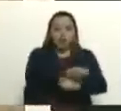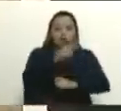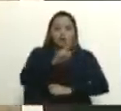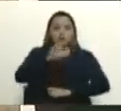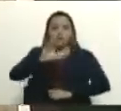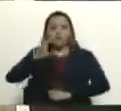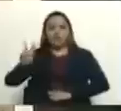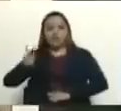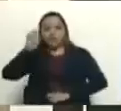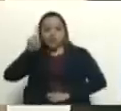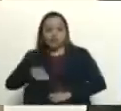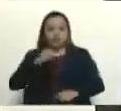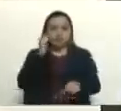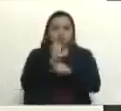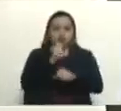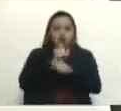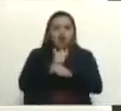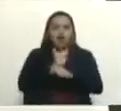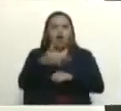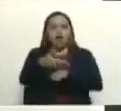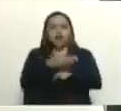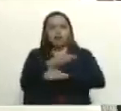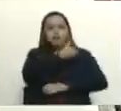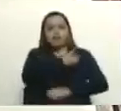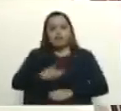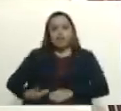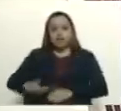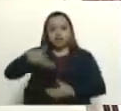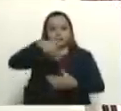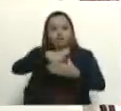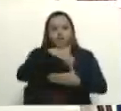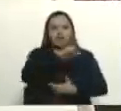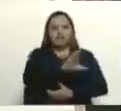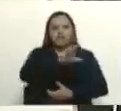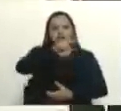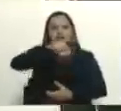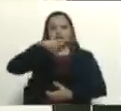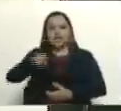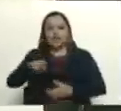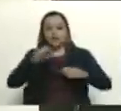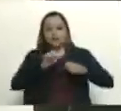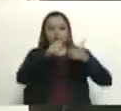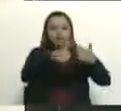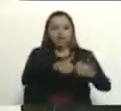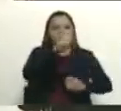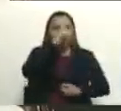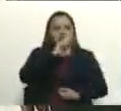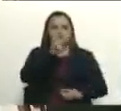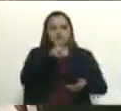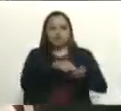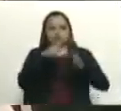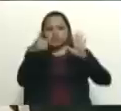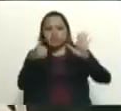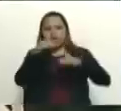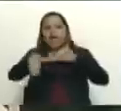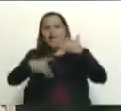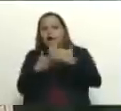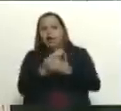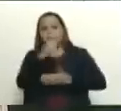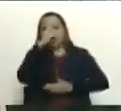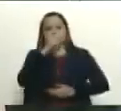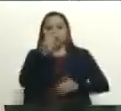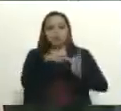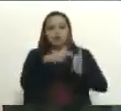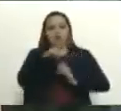y se desempeñó como presidenta del Consejo Nacional Electoral desde el año 2006 hasta el año